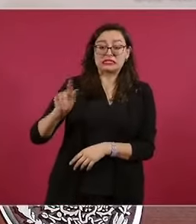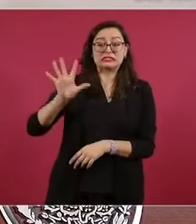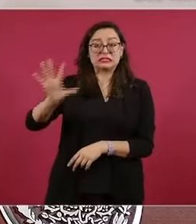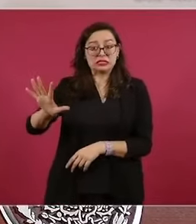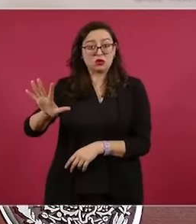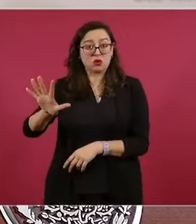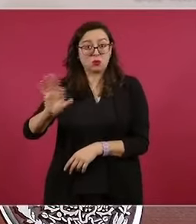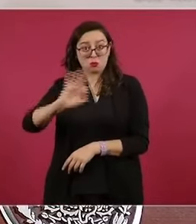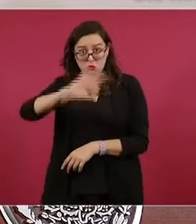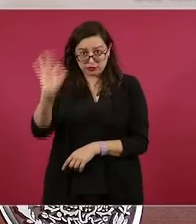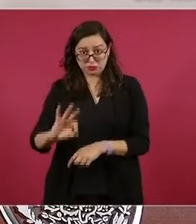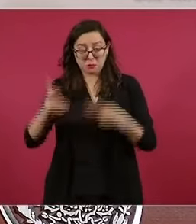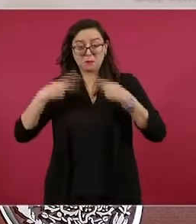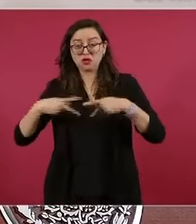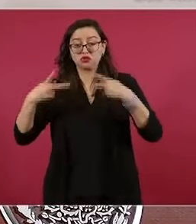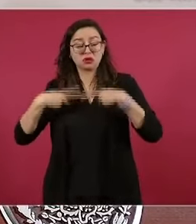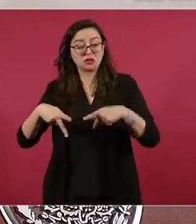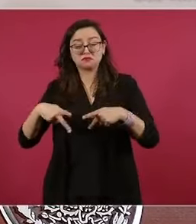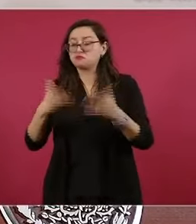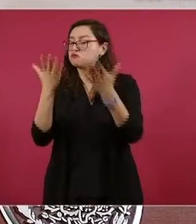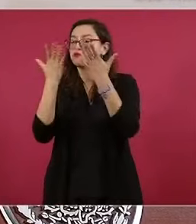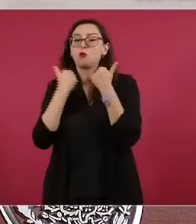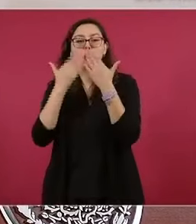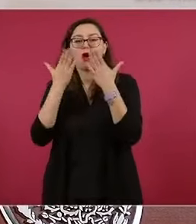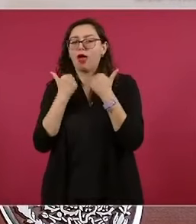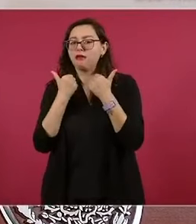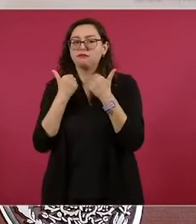no tienen seguridad social.